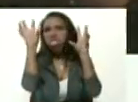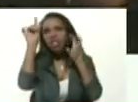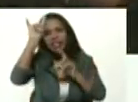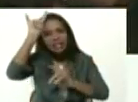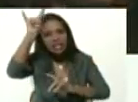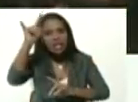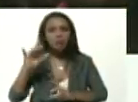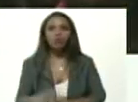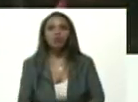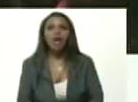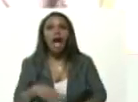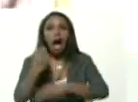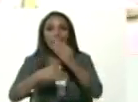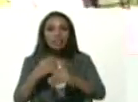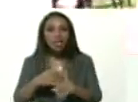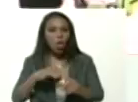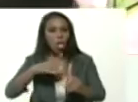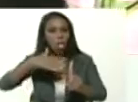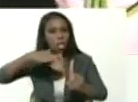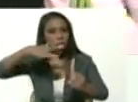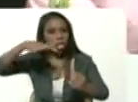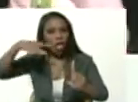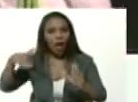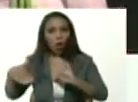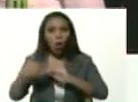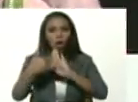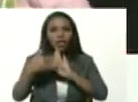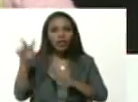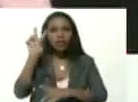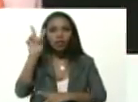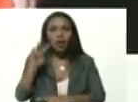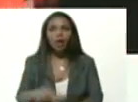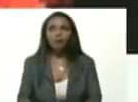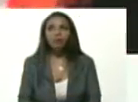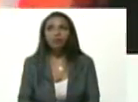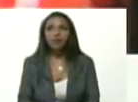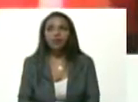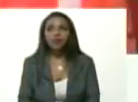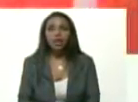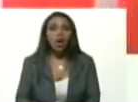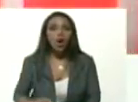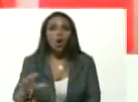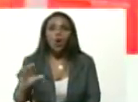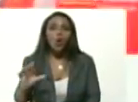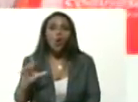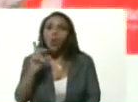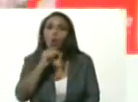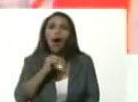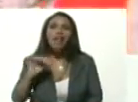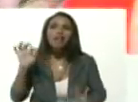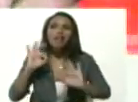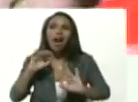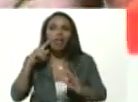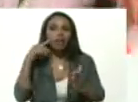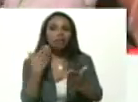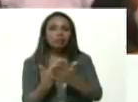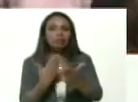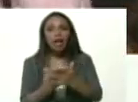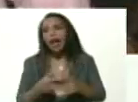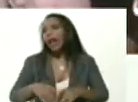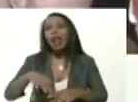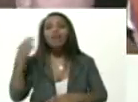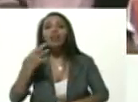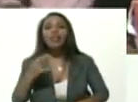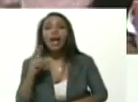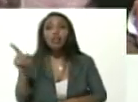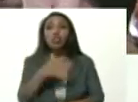pronósticos malvados contra Venezuela, que no tienen nada que ver con la realidad, lo que tienen que ver es con sus